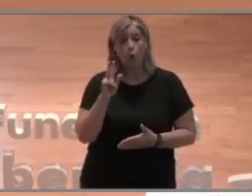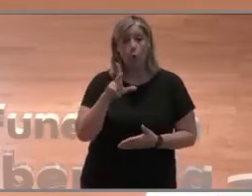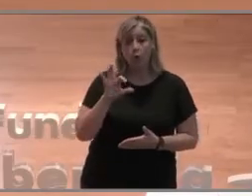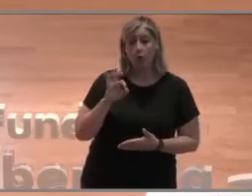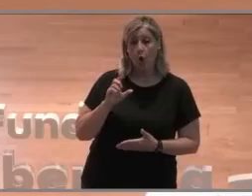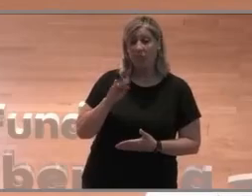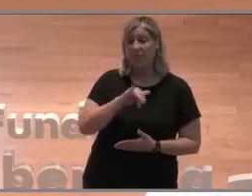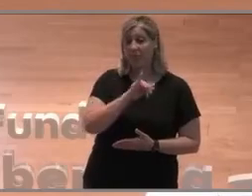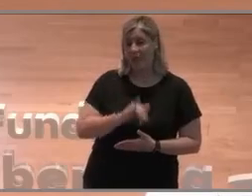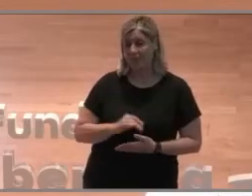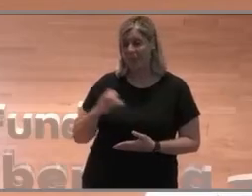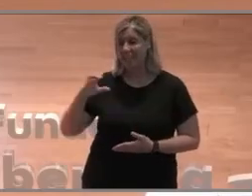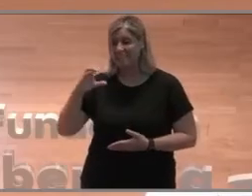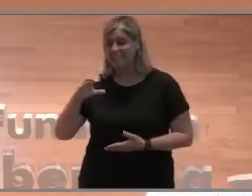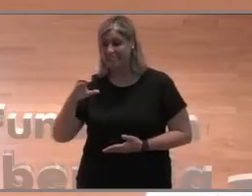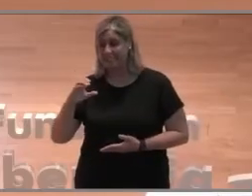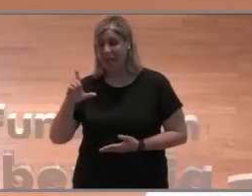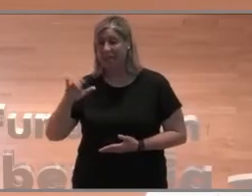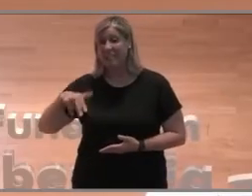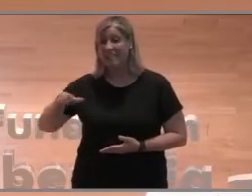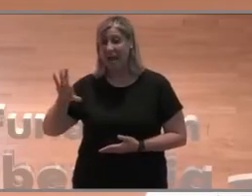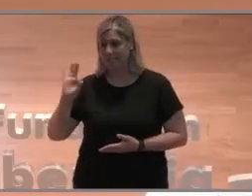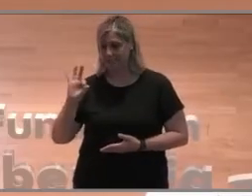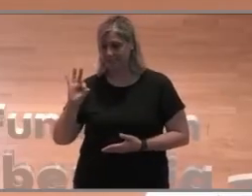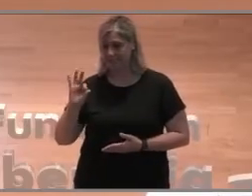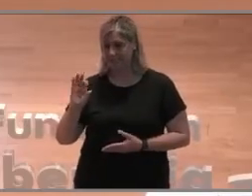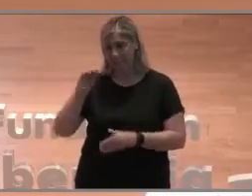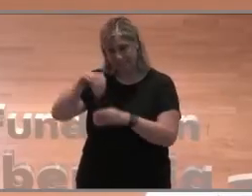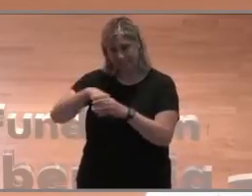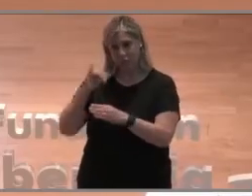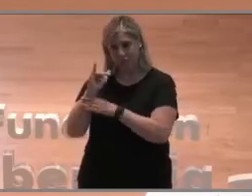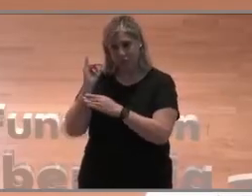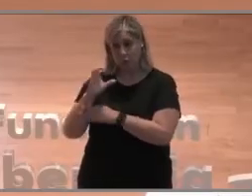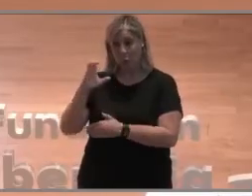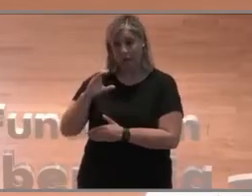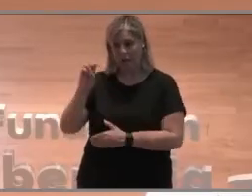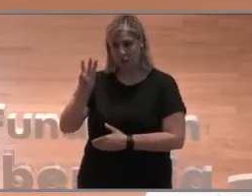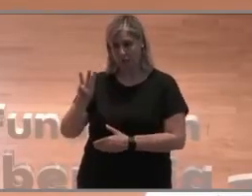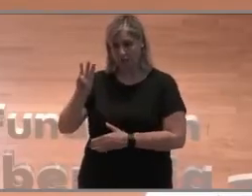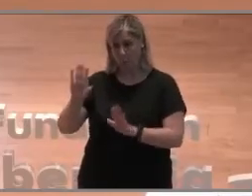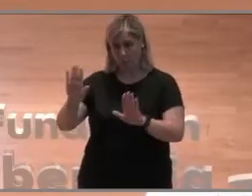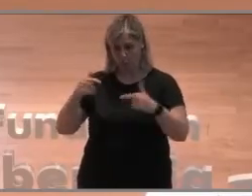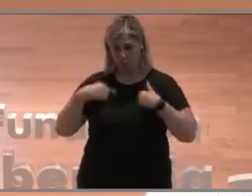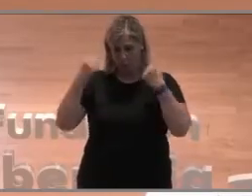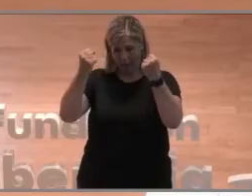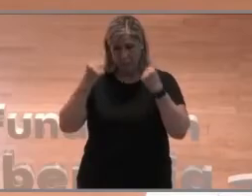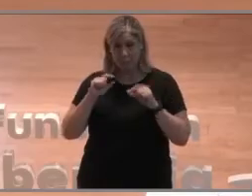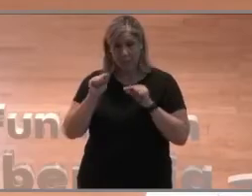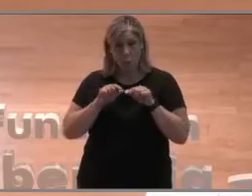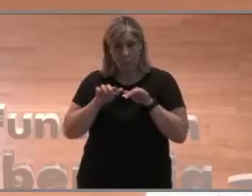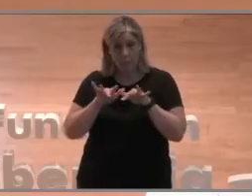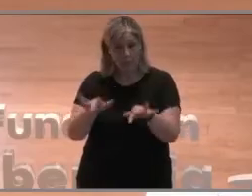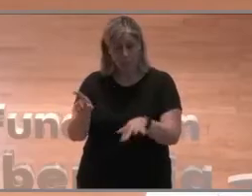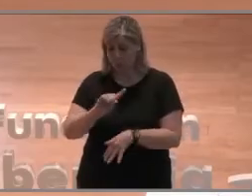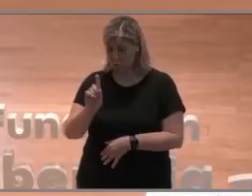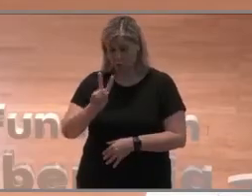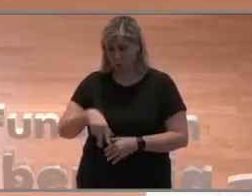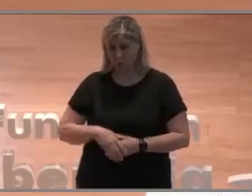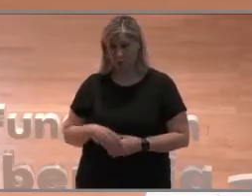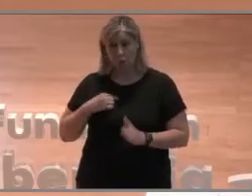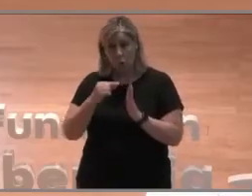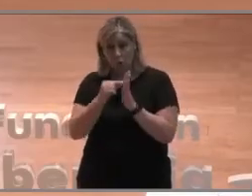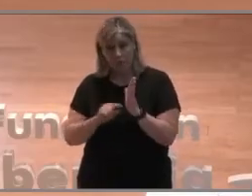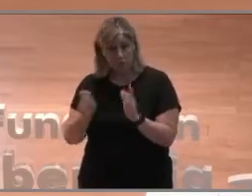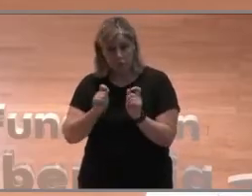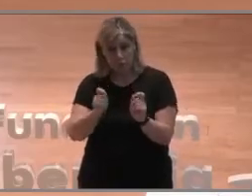del Instituto de Salud Carlos III, porque yo trabajo mucho su divulgación, pero no soy epidemiólogo y te puedo dar estos datos. Yo creo que vienen